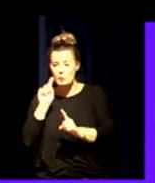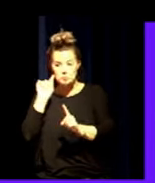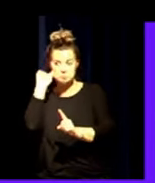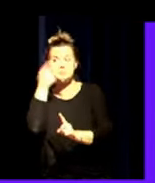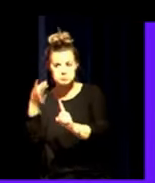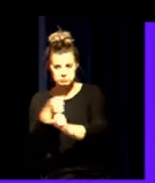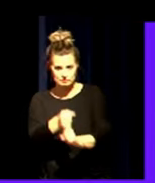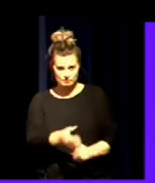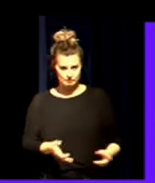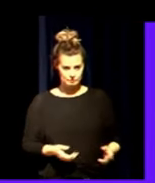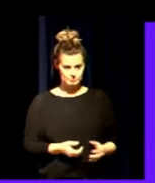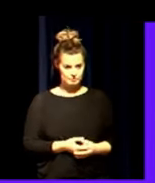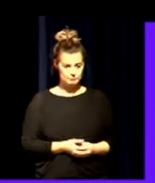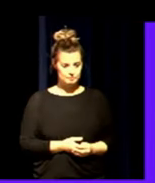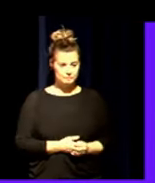Bien.